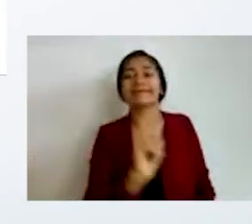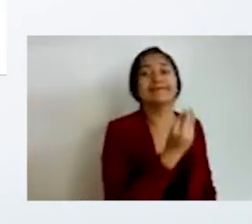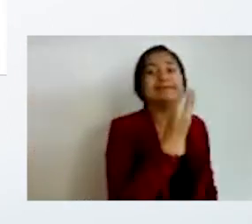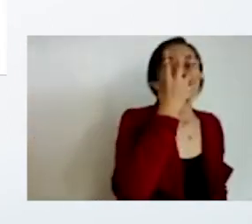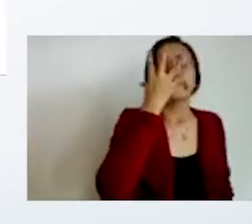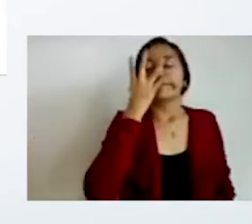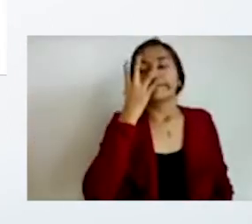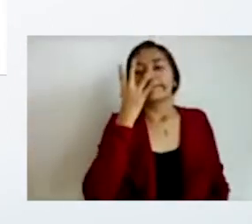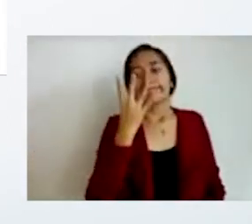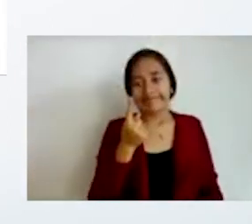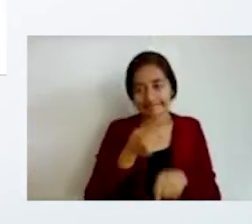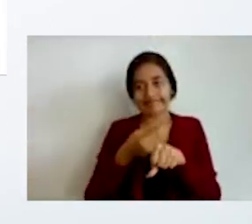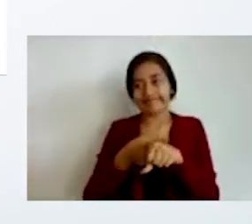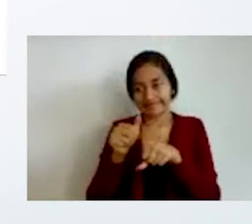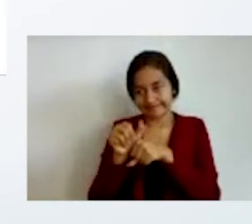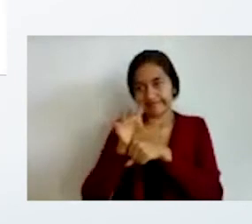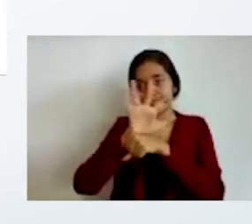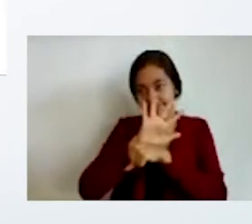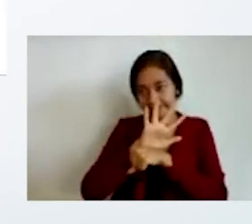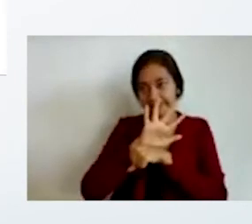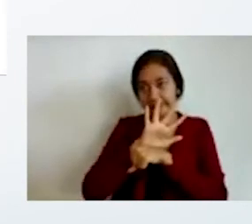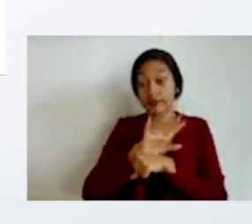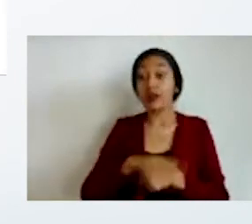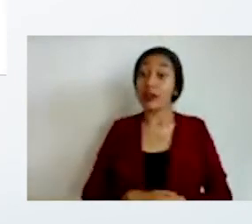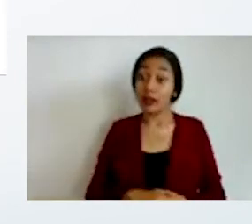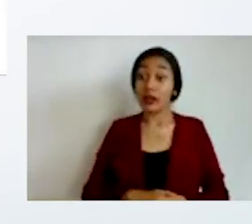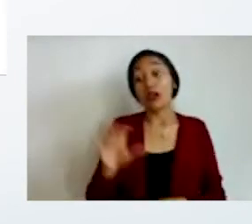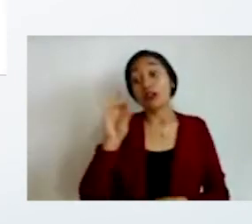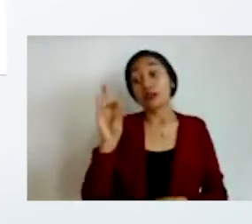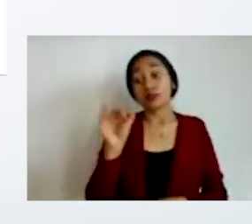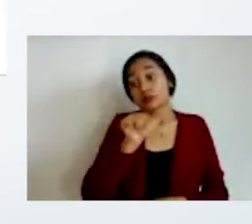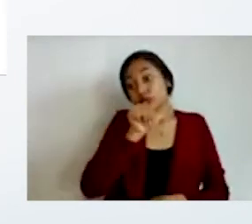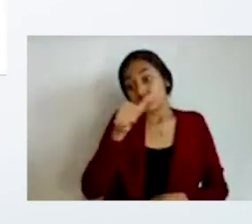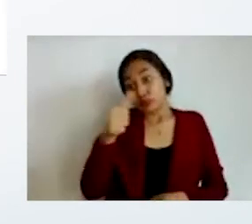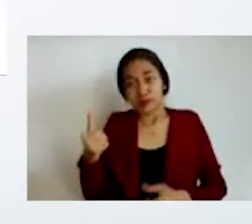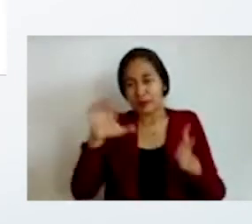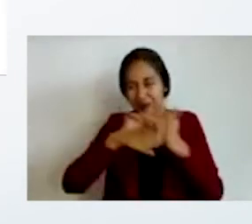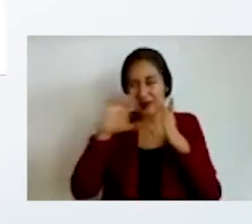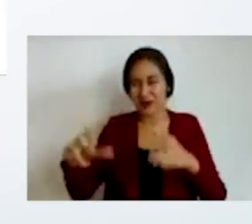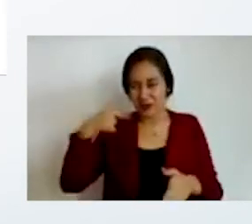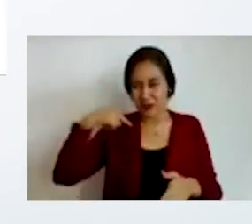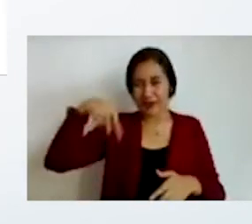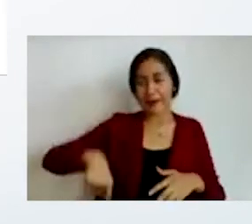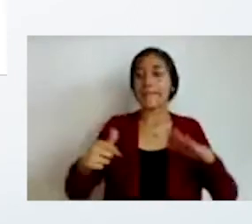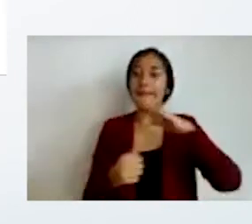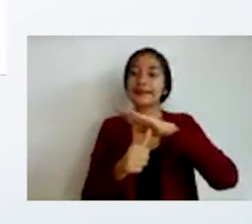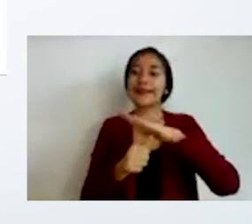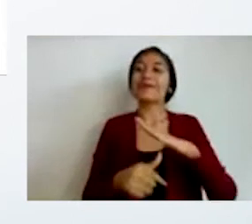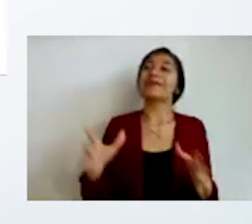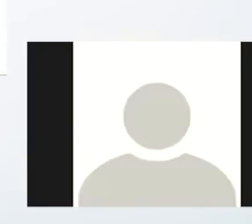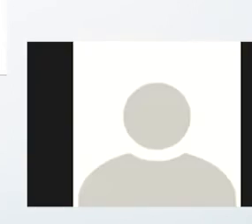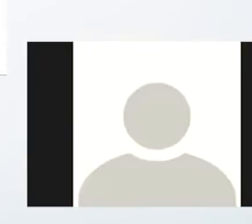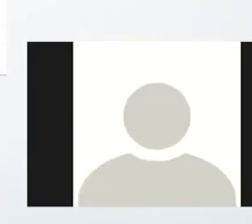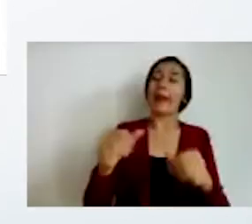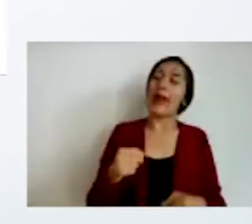Otro escenario es que no lo hagamos, pero alguien estuvo, por ejemplo, como yo estoy aquí en esta mesa, hablando, tosiendo, estornudando, y la